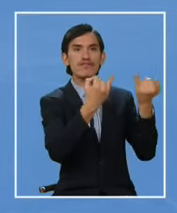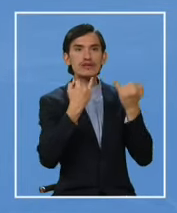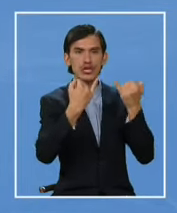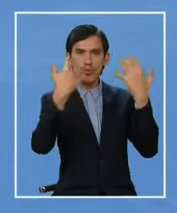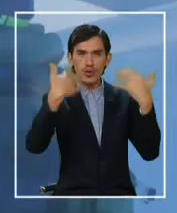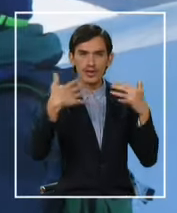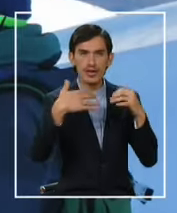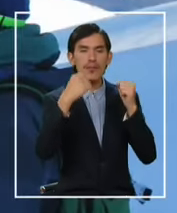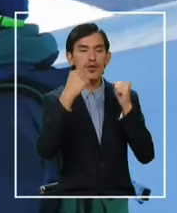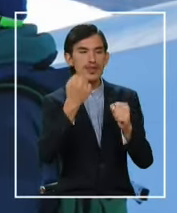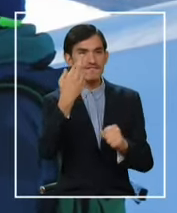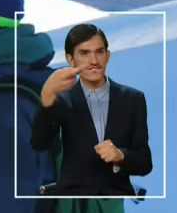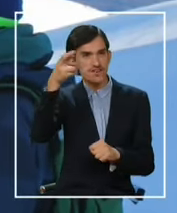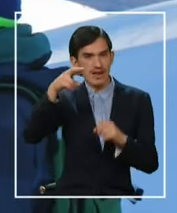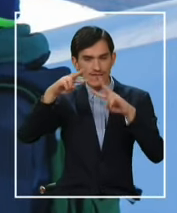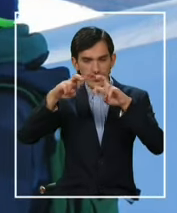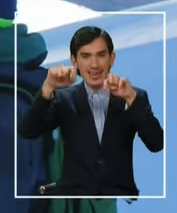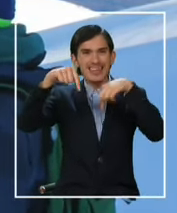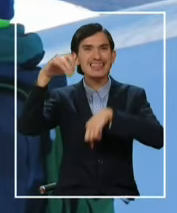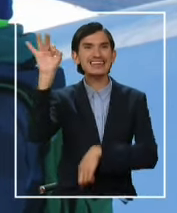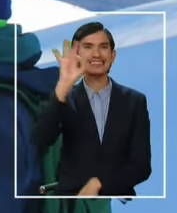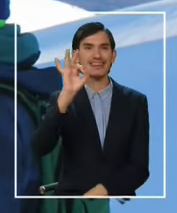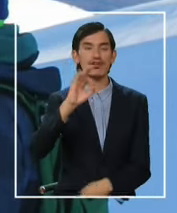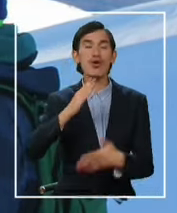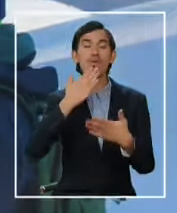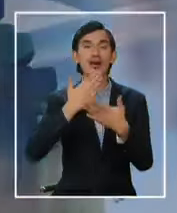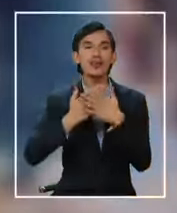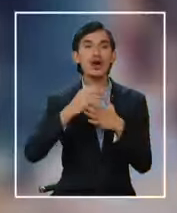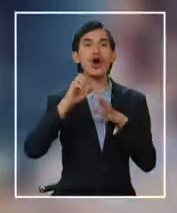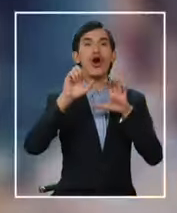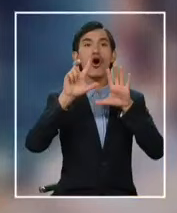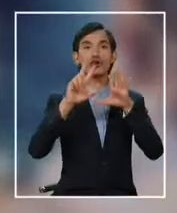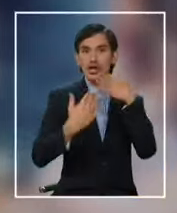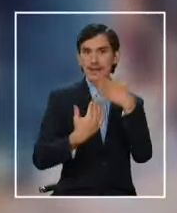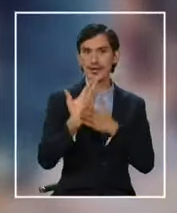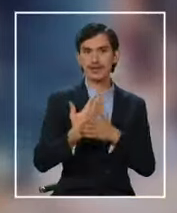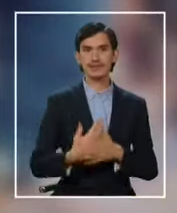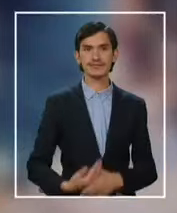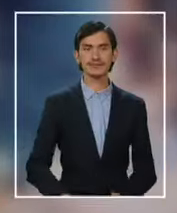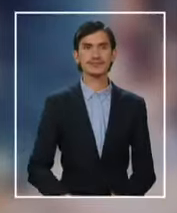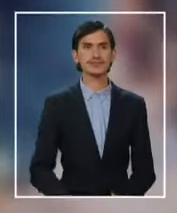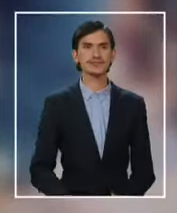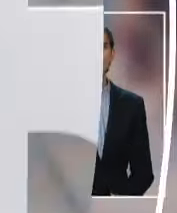clave para retomar la búsqueda este sábado a partir de las 8 de la mañana.